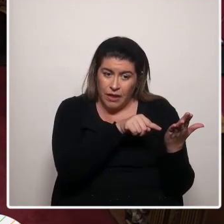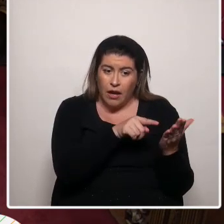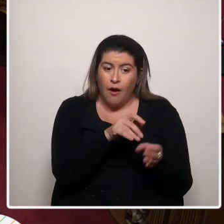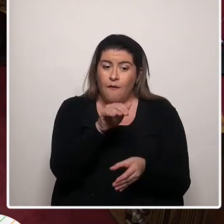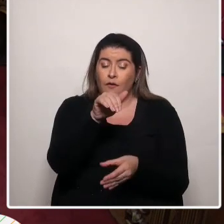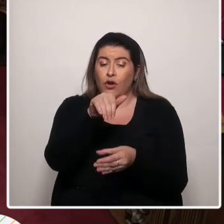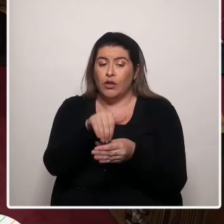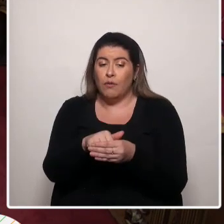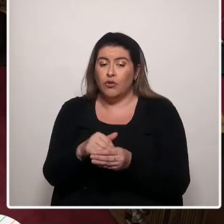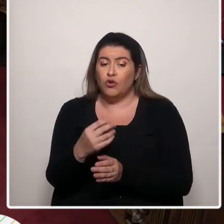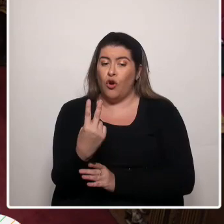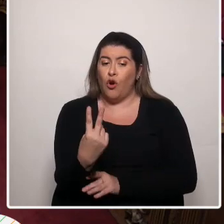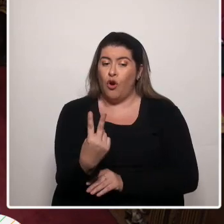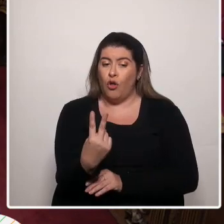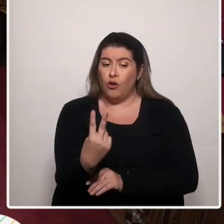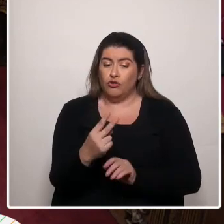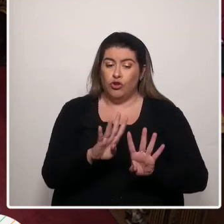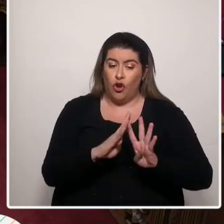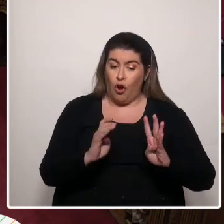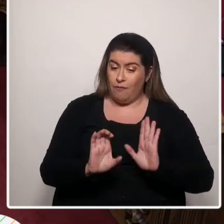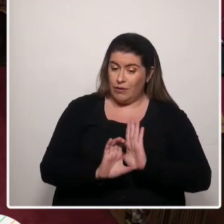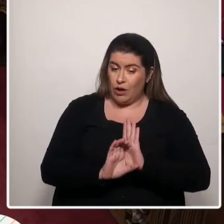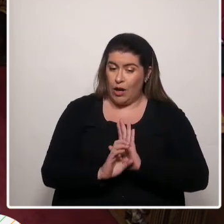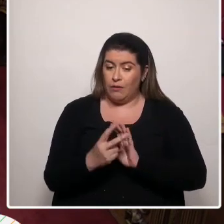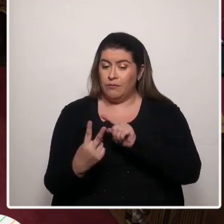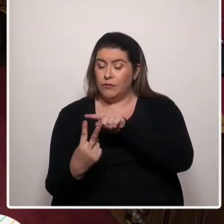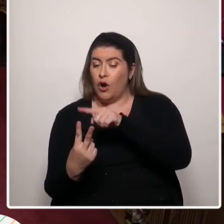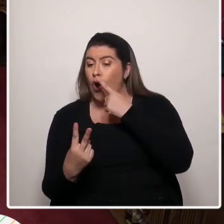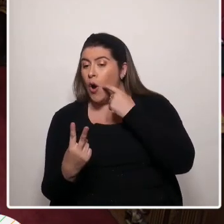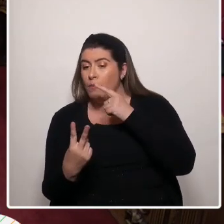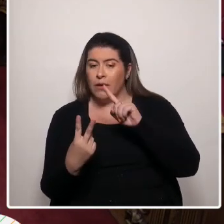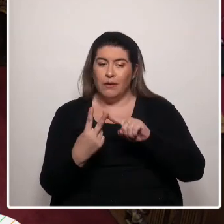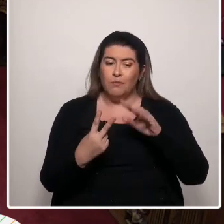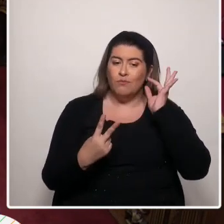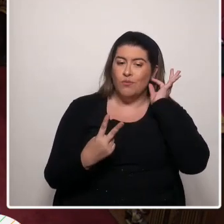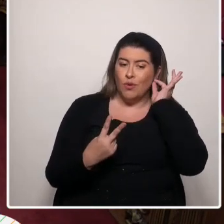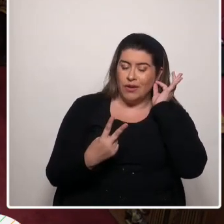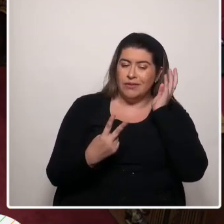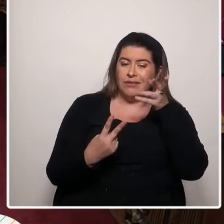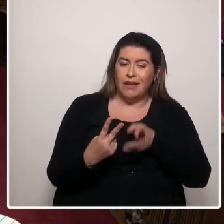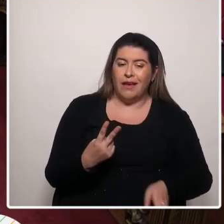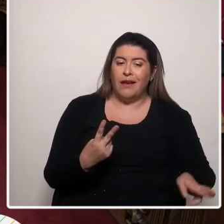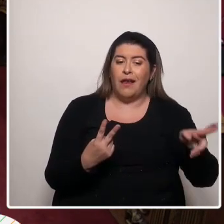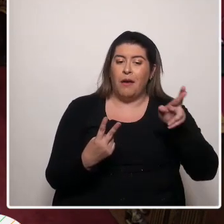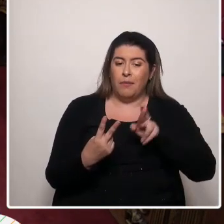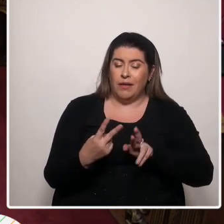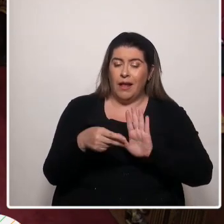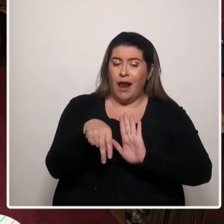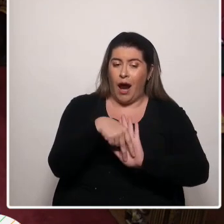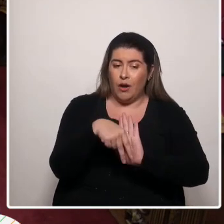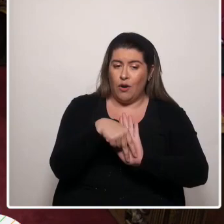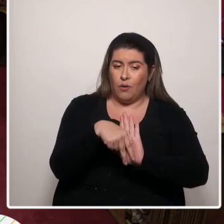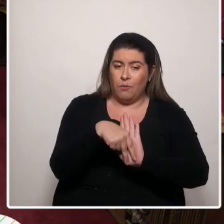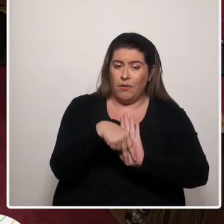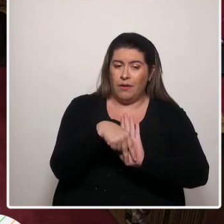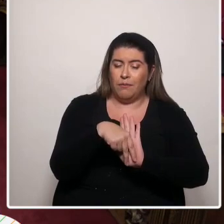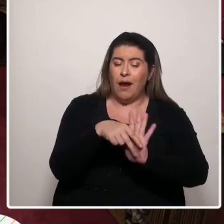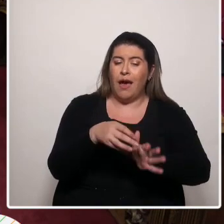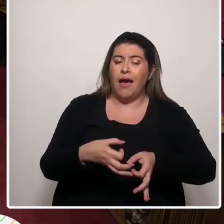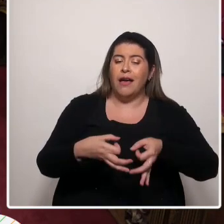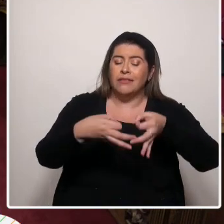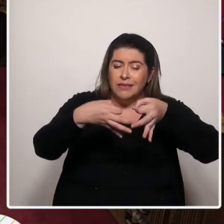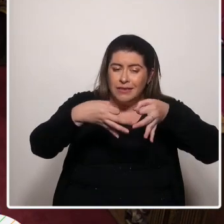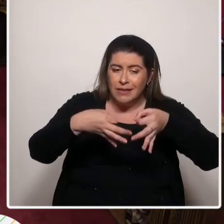por dos convencionales, un hombre y una mujer, y se reitera la norma que debe ser a lo menos una mujer para asegurar justamente